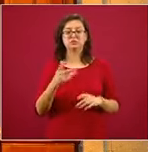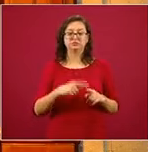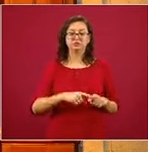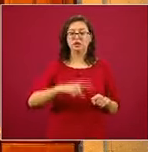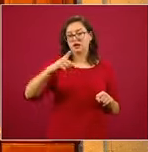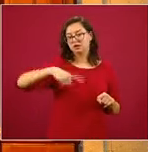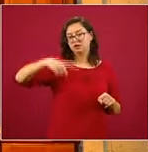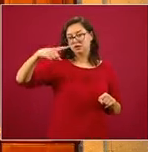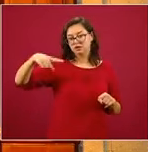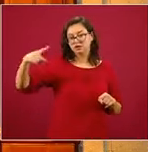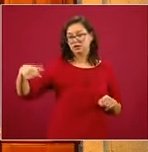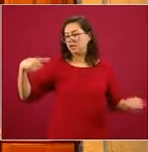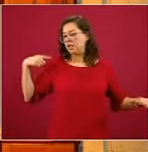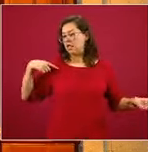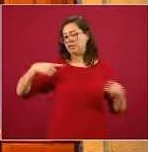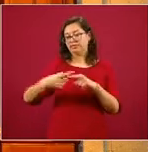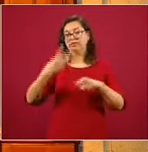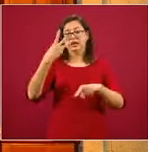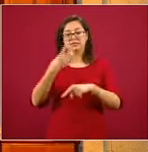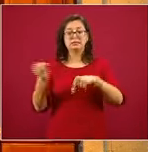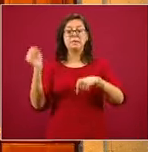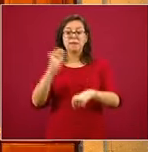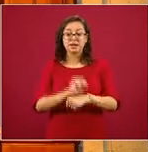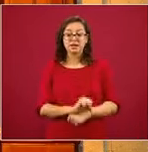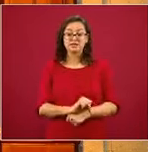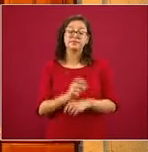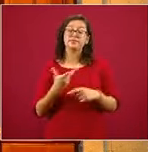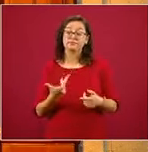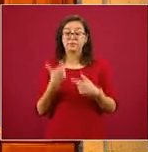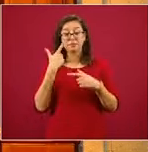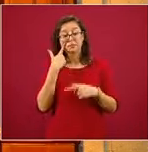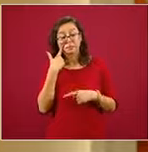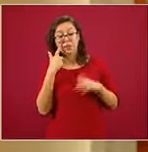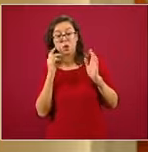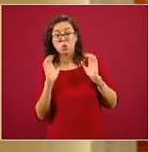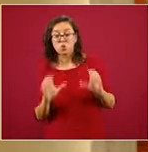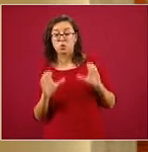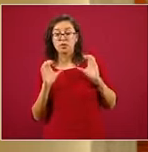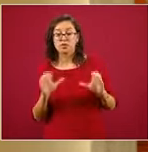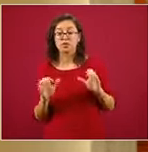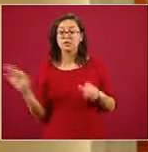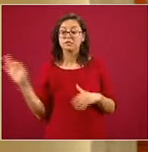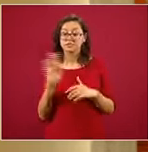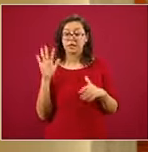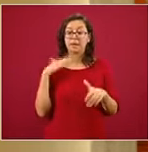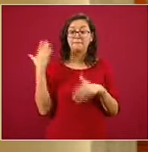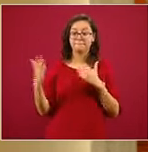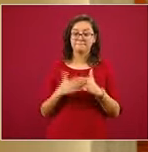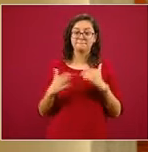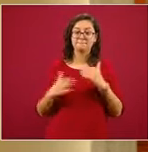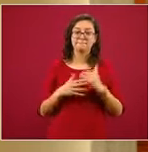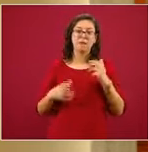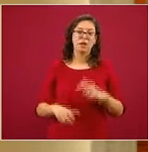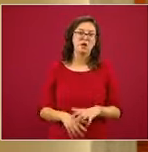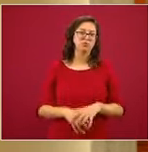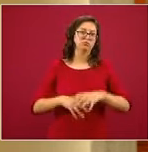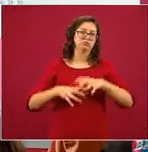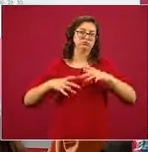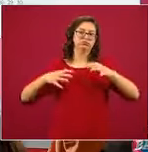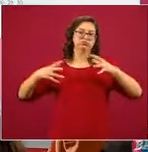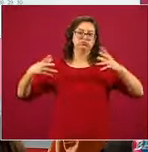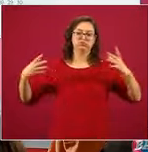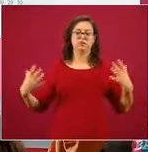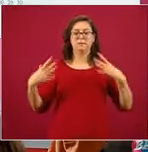ascendencia en las últimas 3 semanas. Entonces hay que tener cuidado en estos municipios que esto no vaya en su momento a incrementar en velocidad